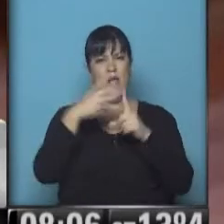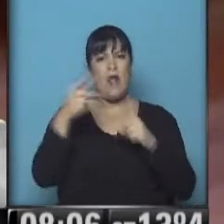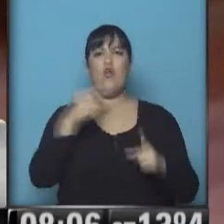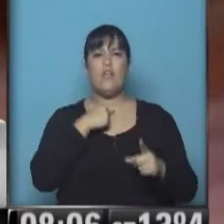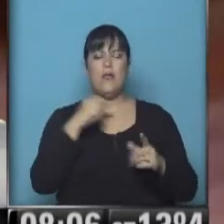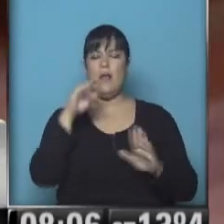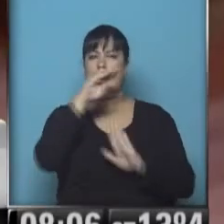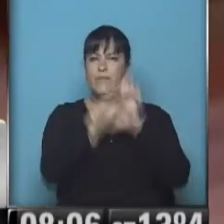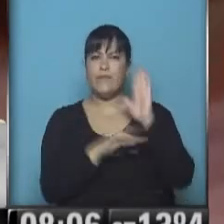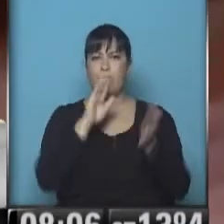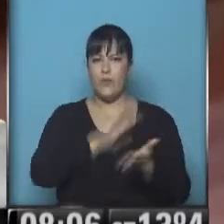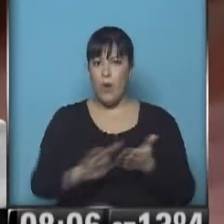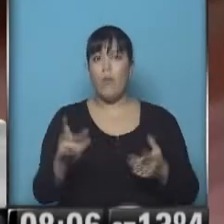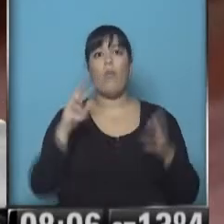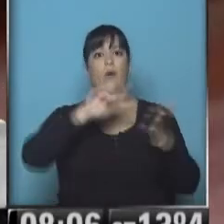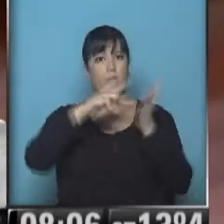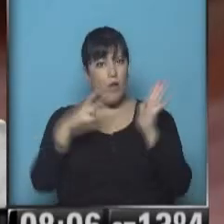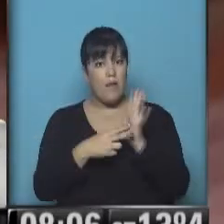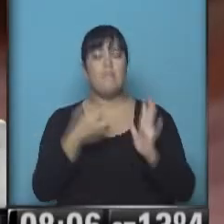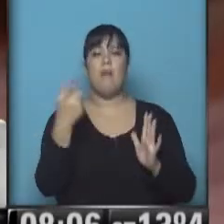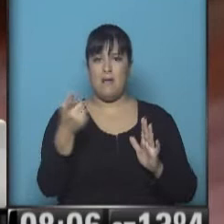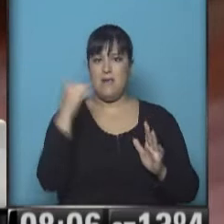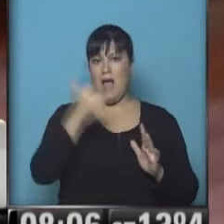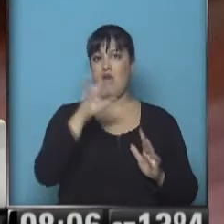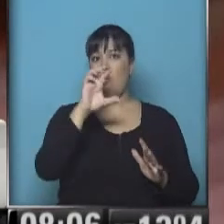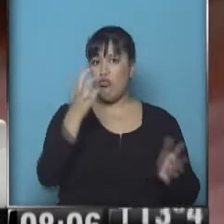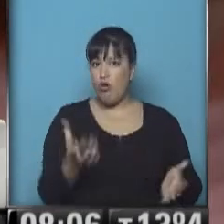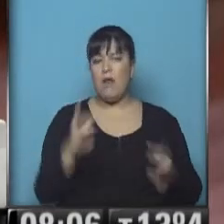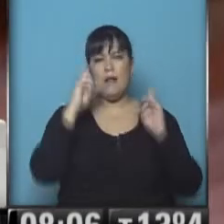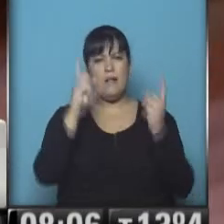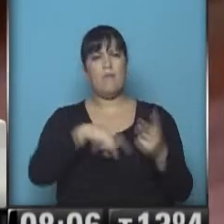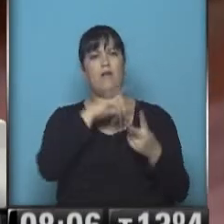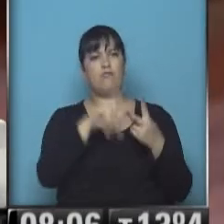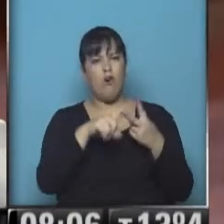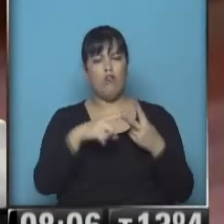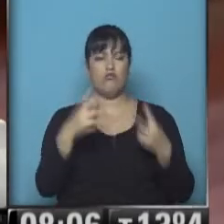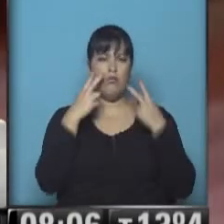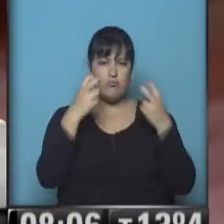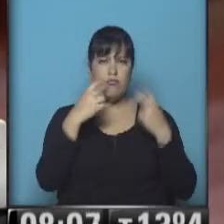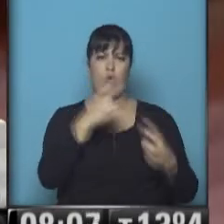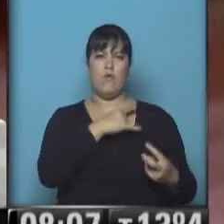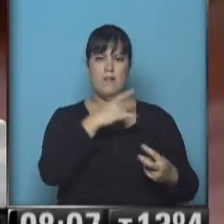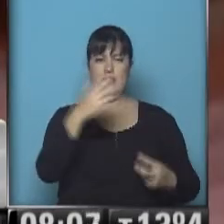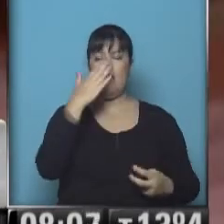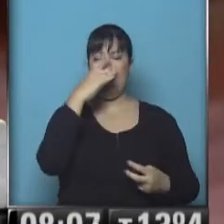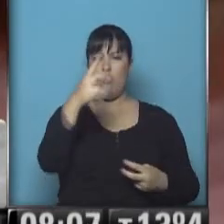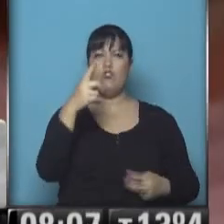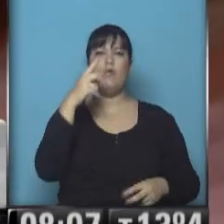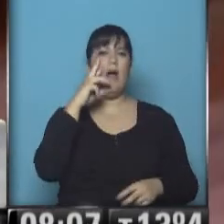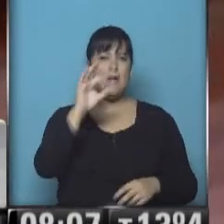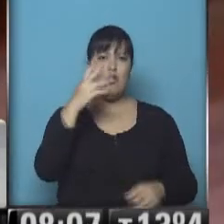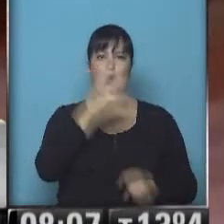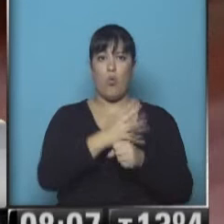teniendo en cuenta los problemas de liquidación de divisas. Y por otro lado, se conoció un estudio de la Universidad Nacional de Río Cuarto